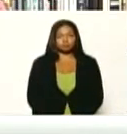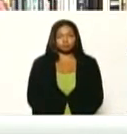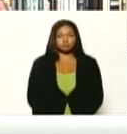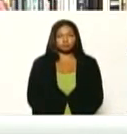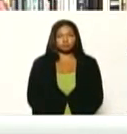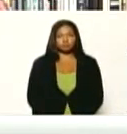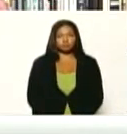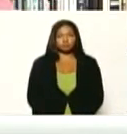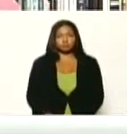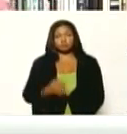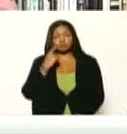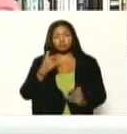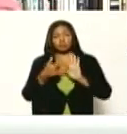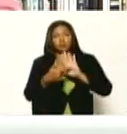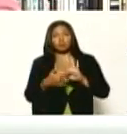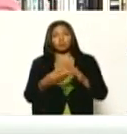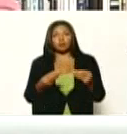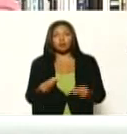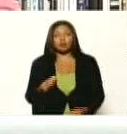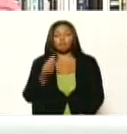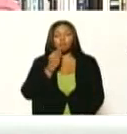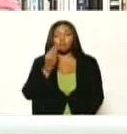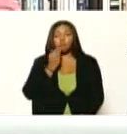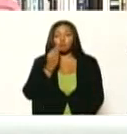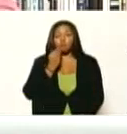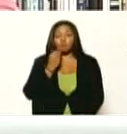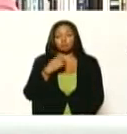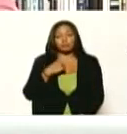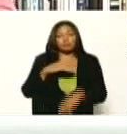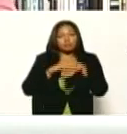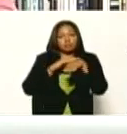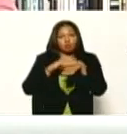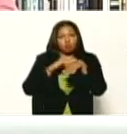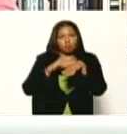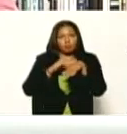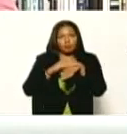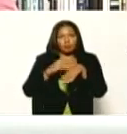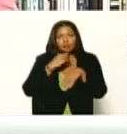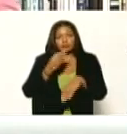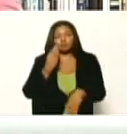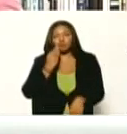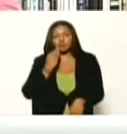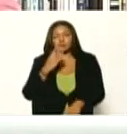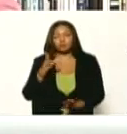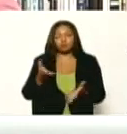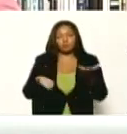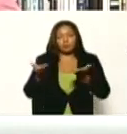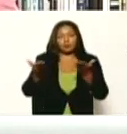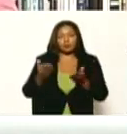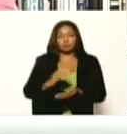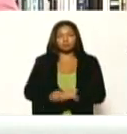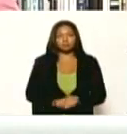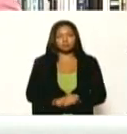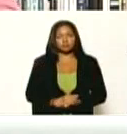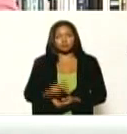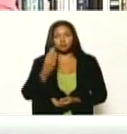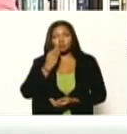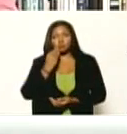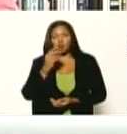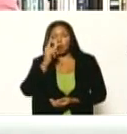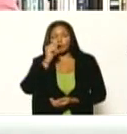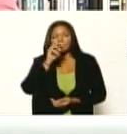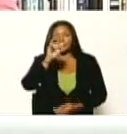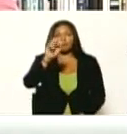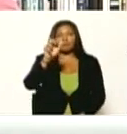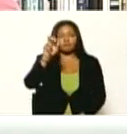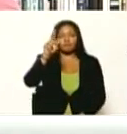Ahí sale, por ejemplo, el estúpido, me perdonan los estúpidos por ofenderlos al compararlo, el estúpido de Freddy Guevara,